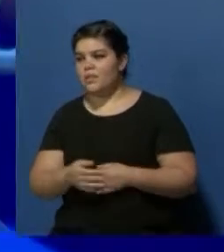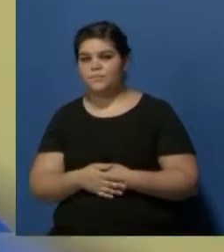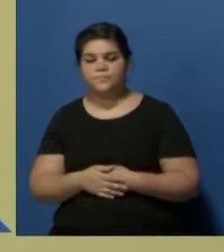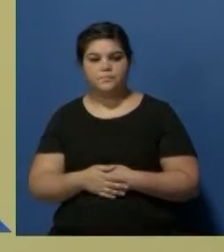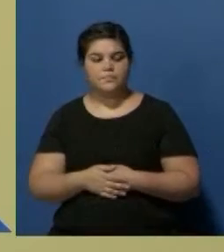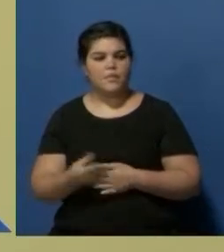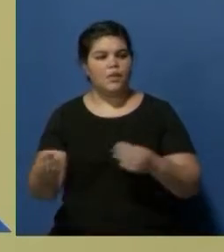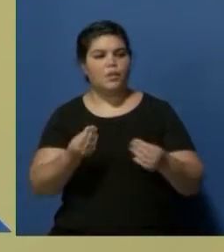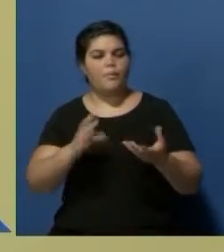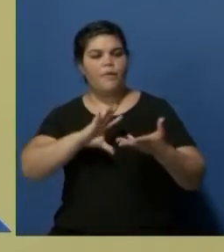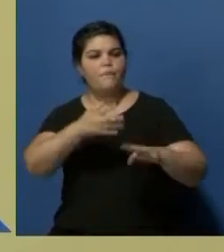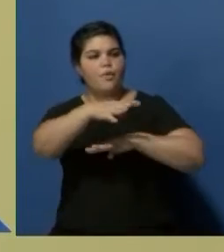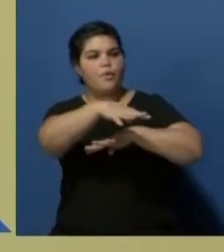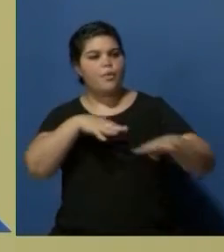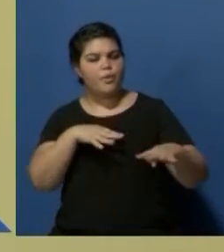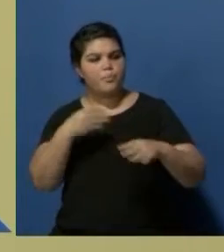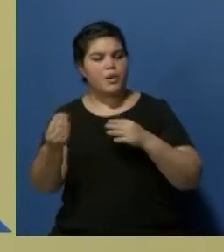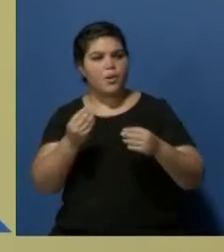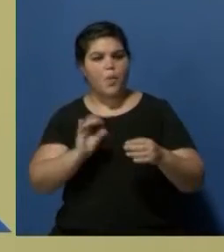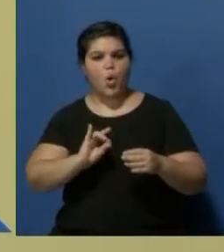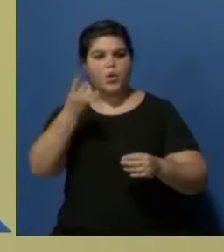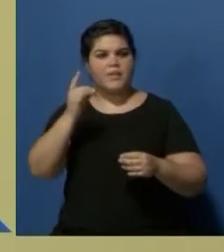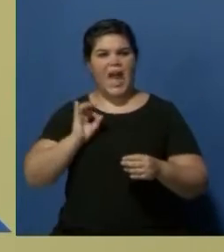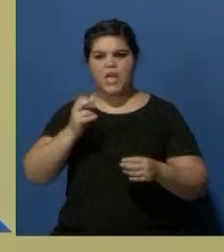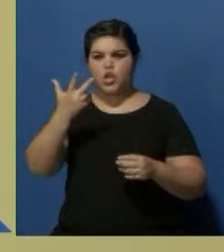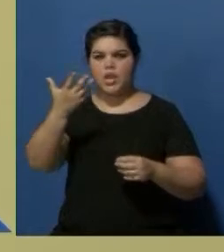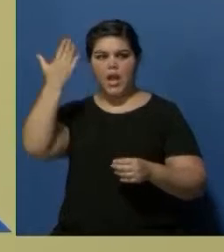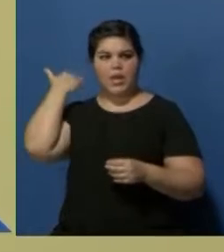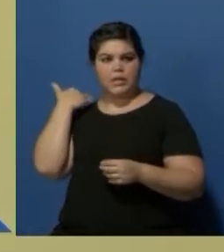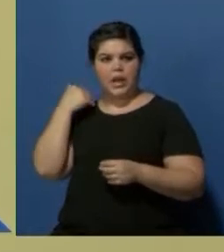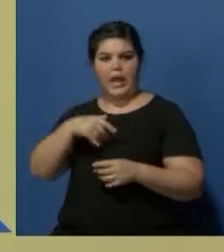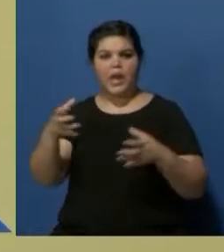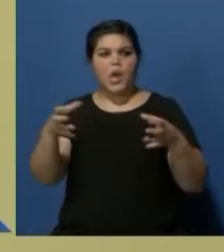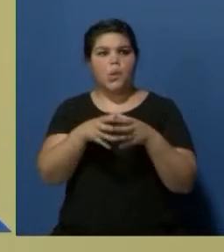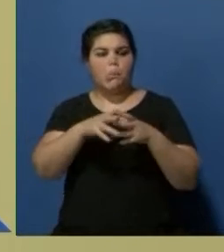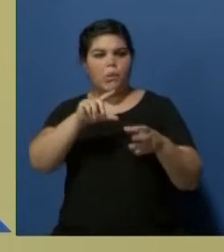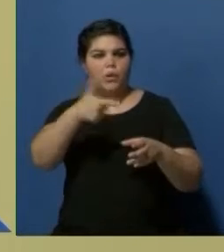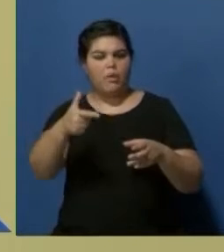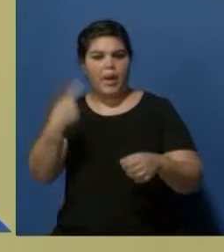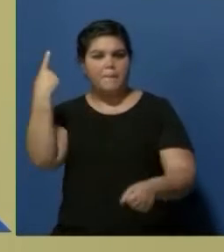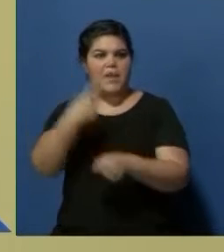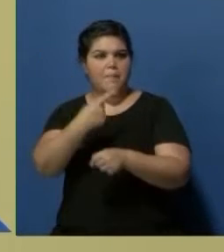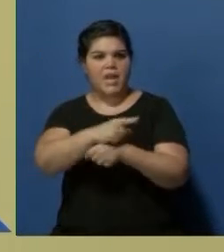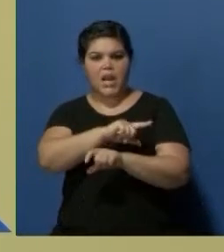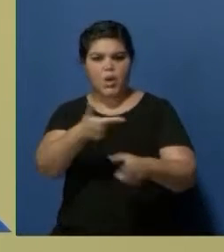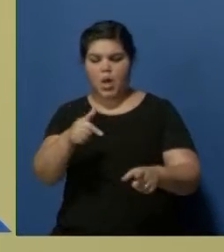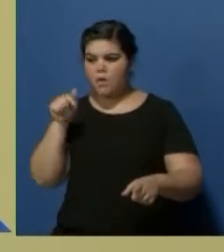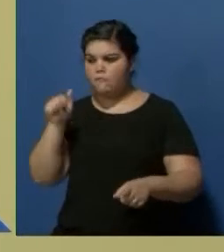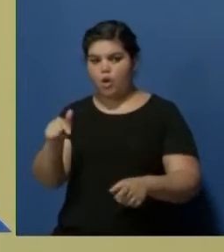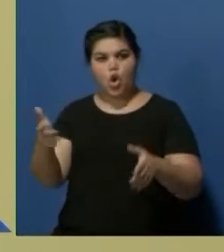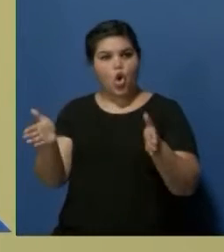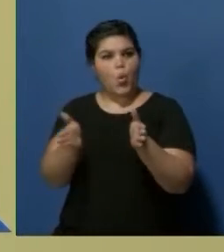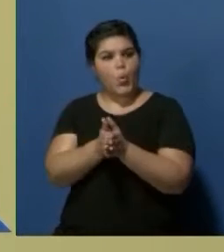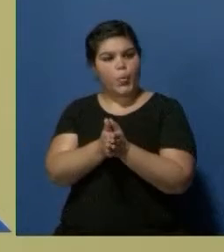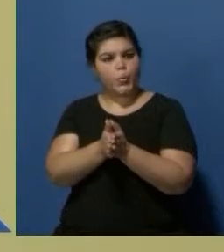la conformación del equipo, porque la universidad hace 3 años hacia atrás no había presentado equipo, no tenía primera, y hace 2 años vos con el Colo